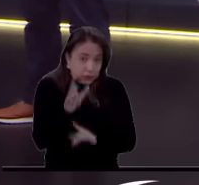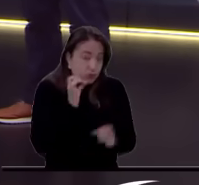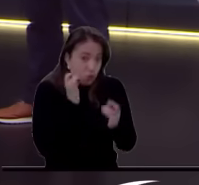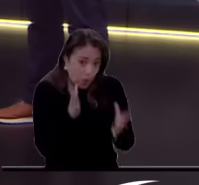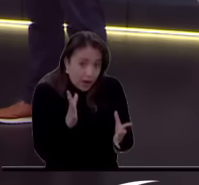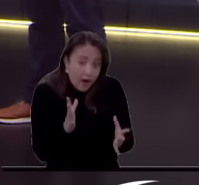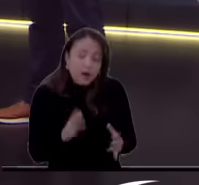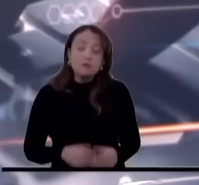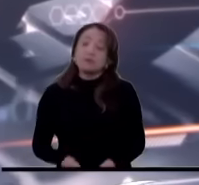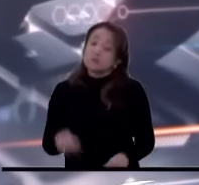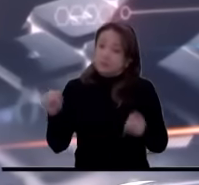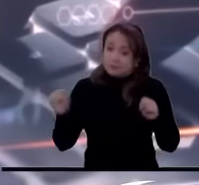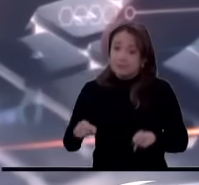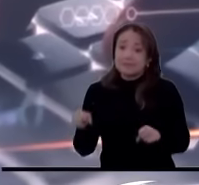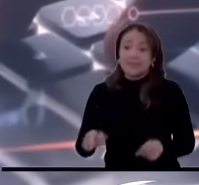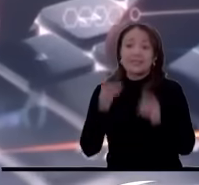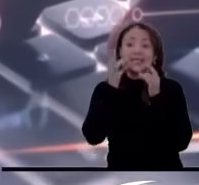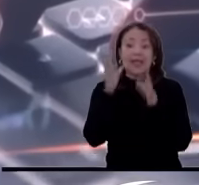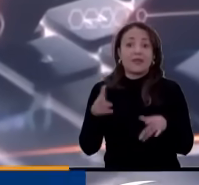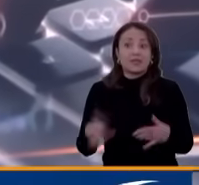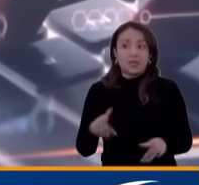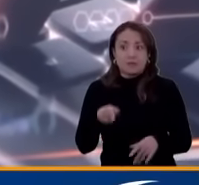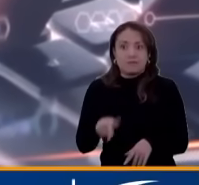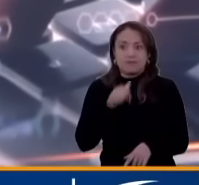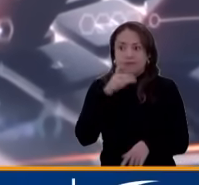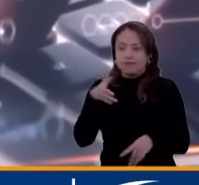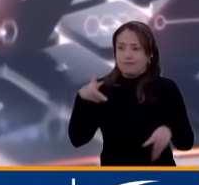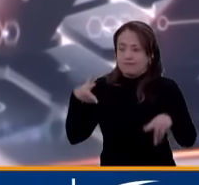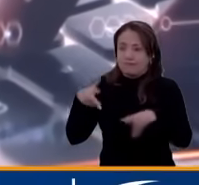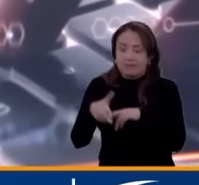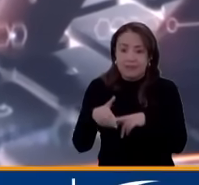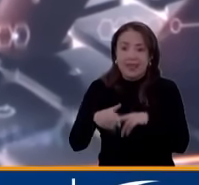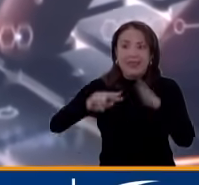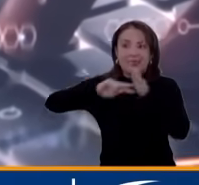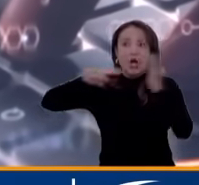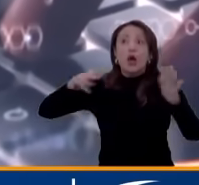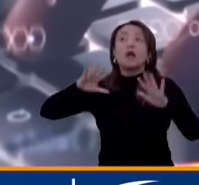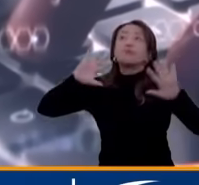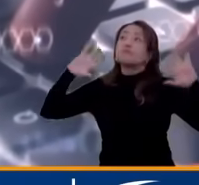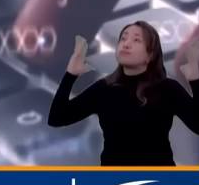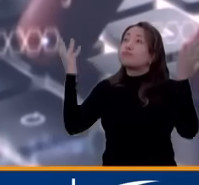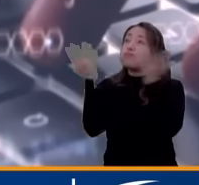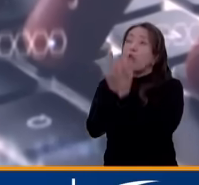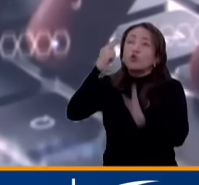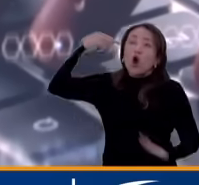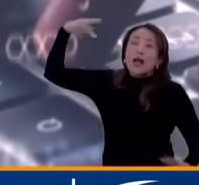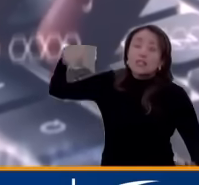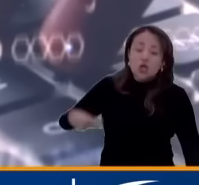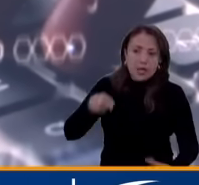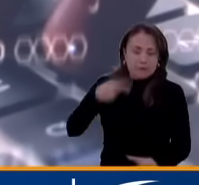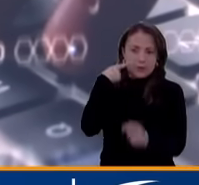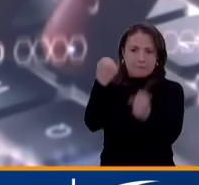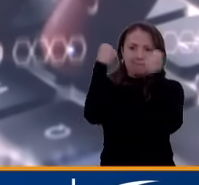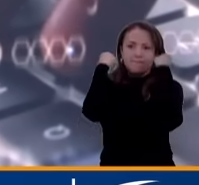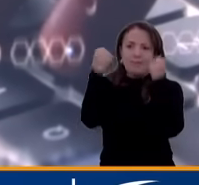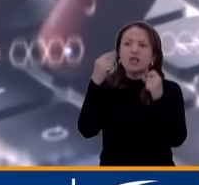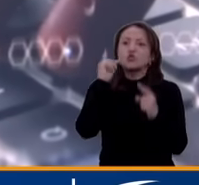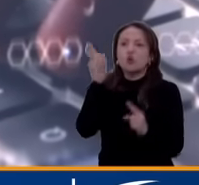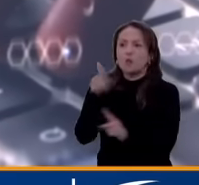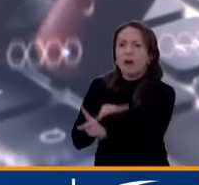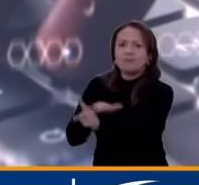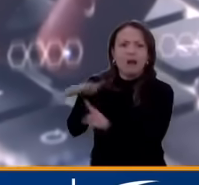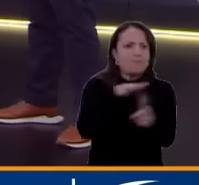grave se puede decir que esta es la interrupción tecnológica más grande de la historia son muchos los dispositivos que se vieron